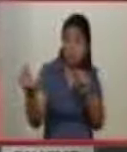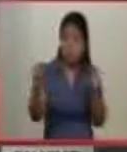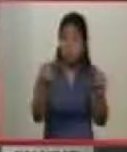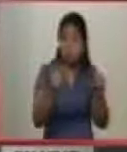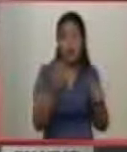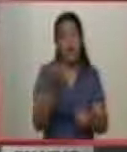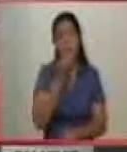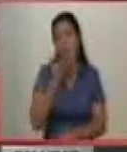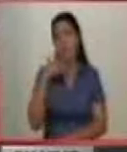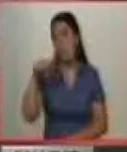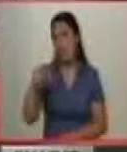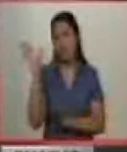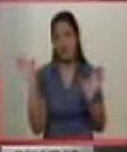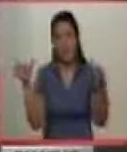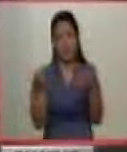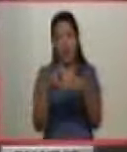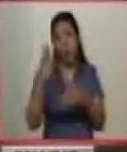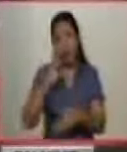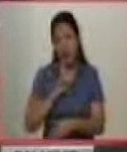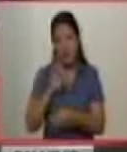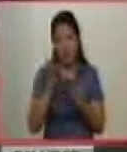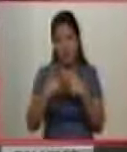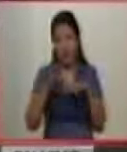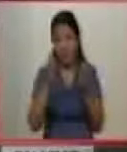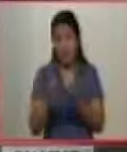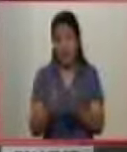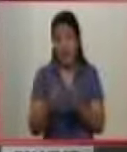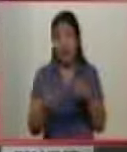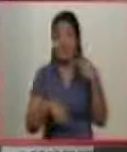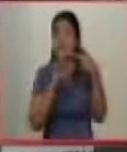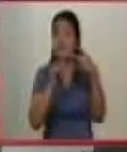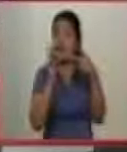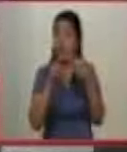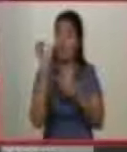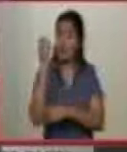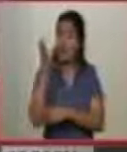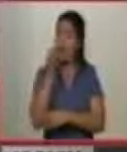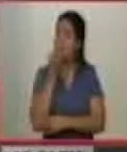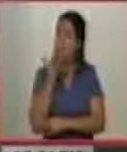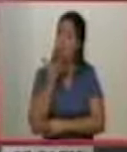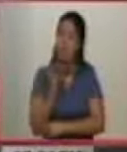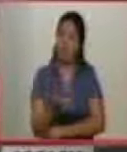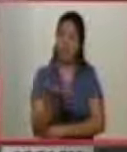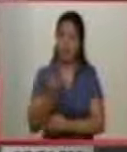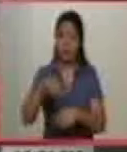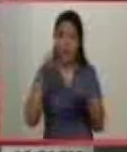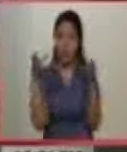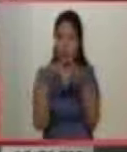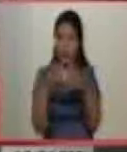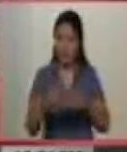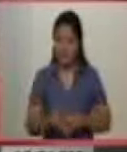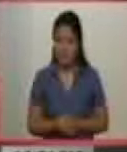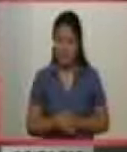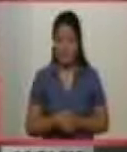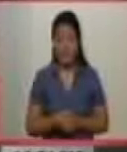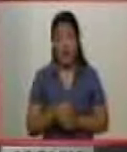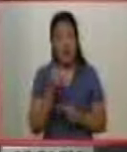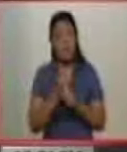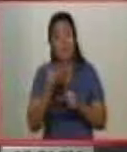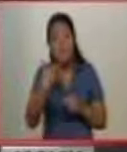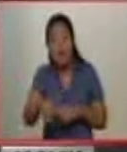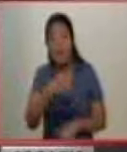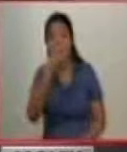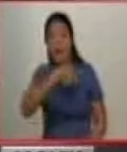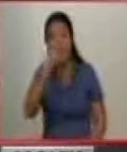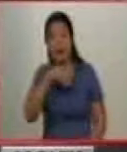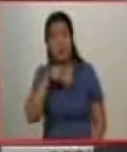en este hermoso congreso de la Organización Bolivariana Estudiantil, el segundo congreso de nuestra hermosa OV Venezuela. Albert, ¿qué se espera para la tarde y la